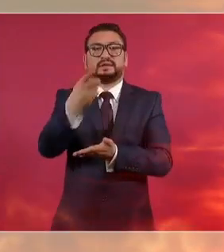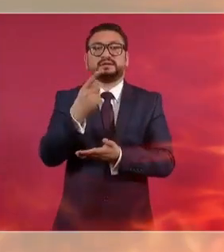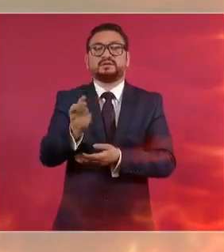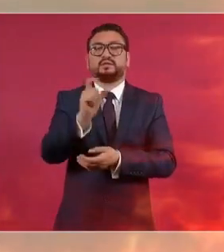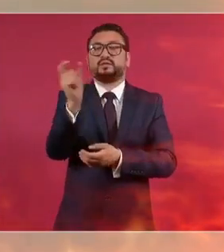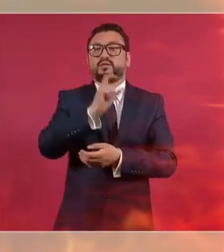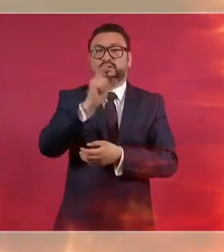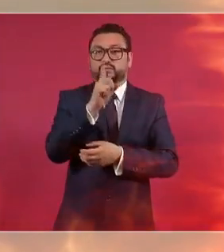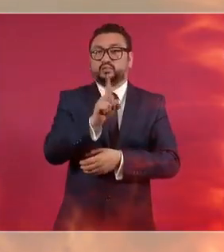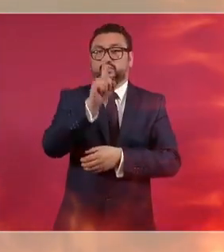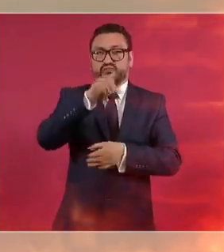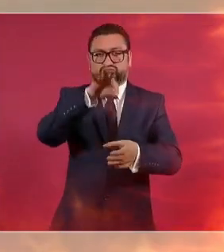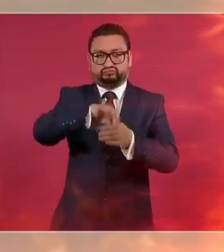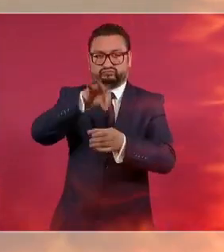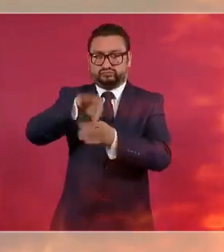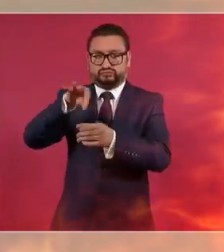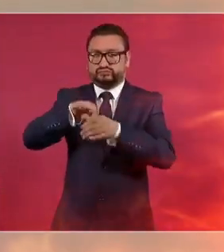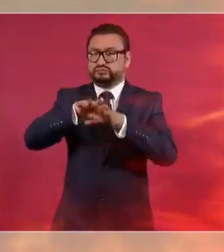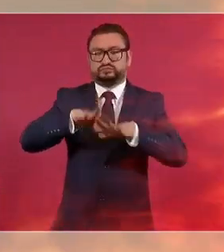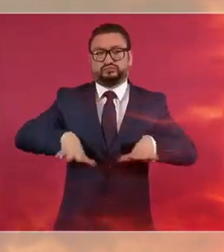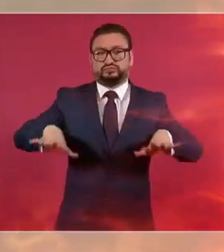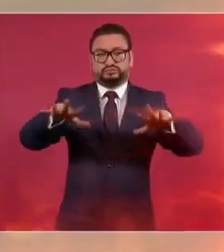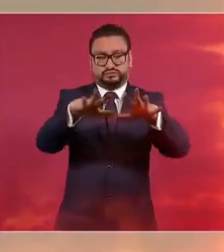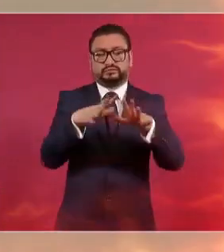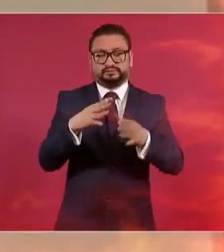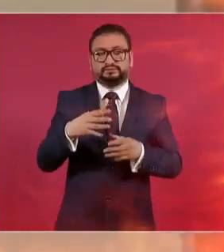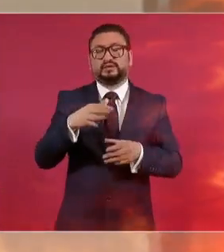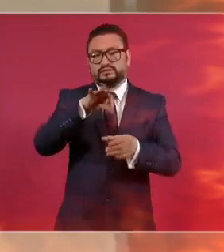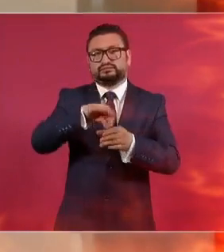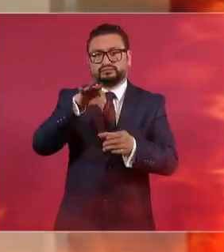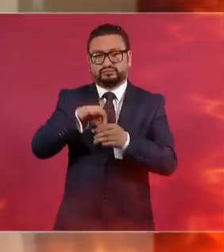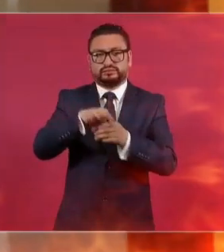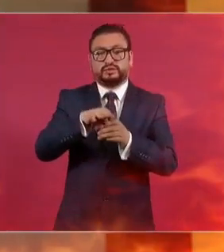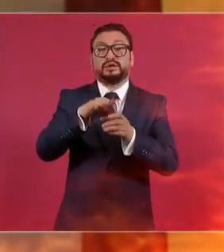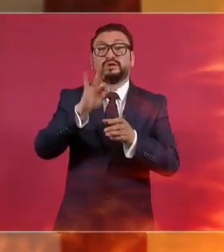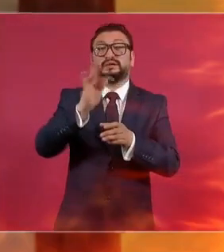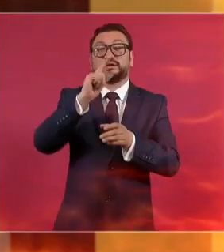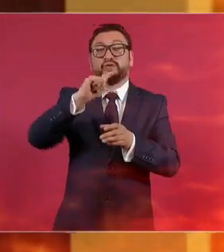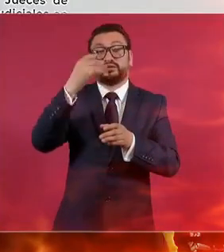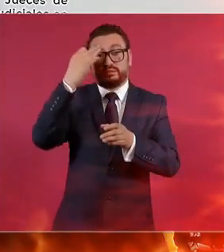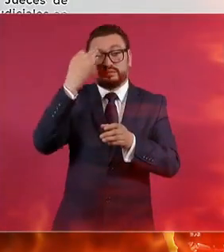casi imposible, matemáticamente es imposible. Así está construida la